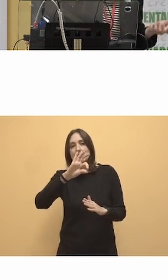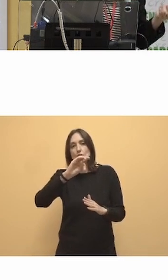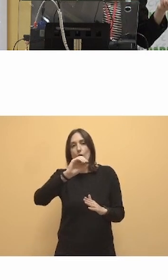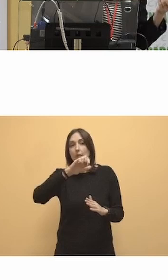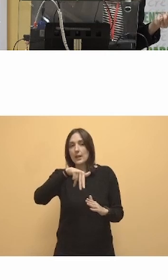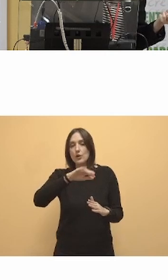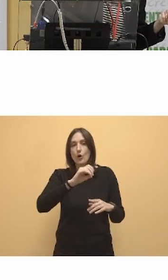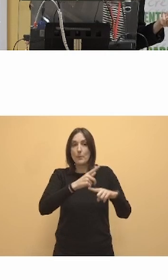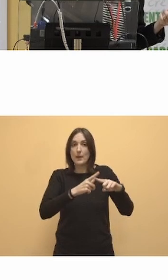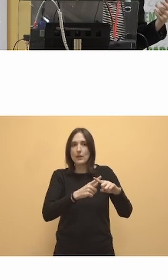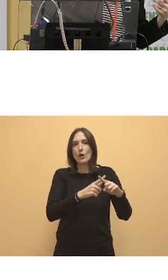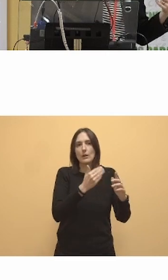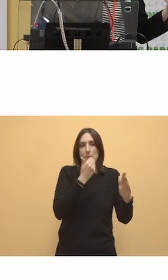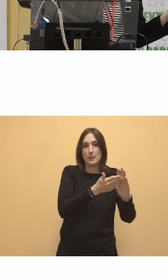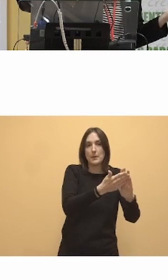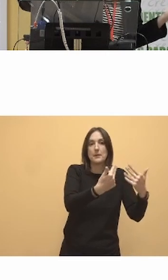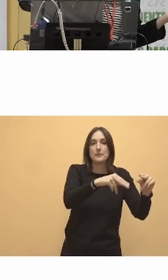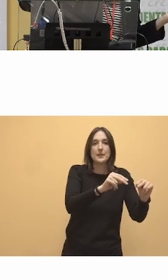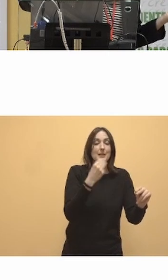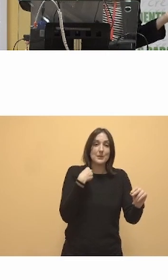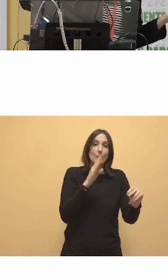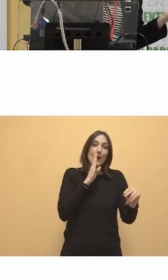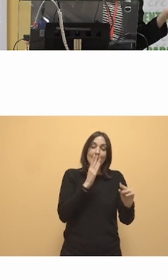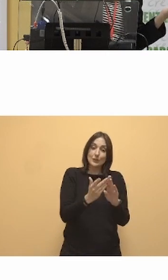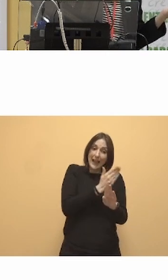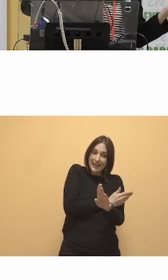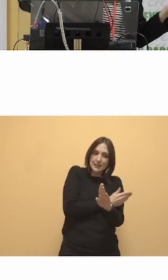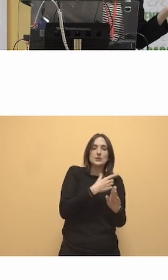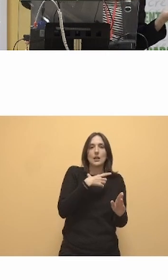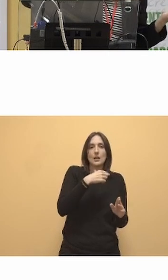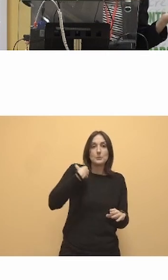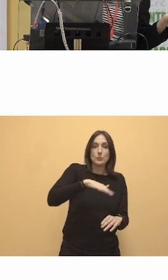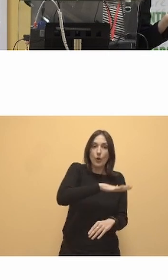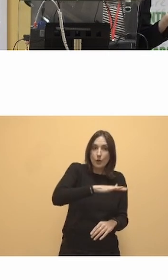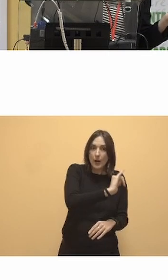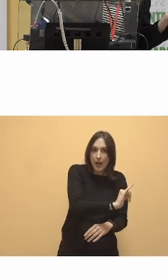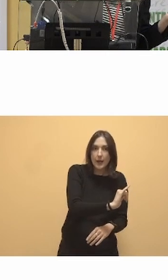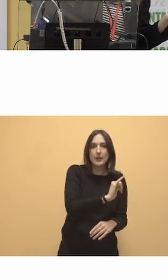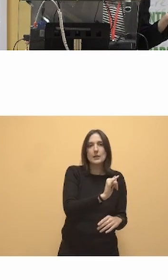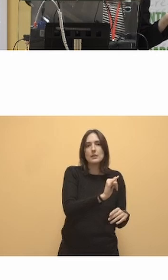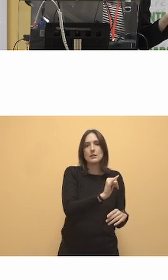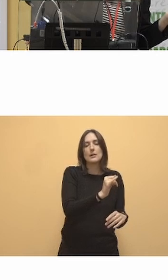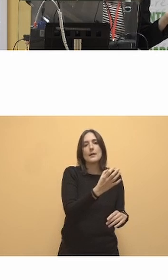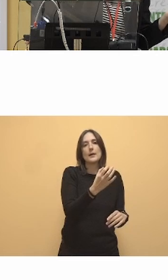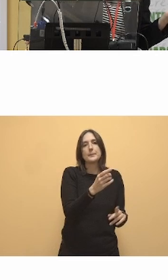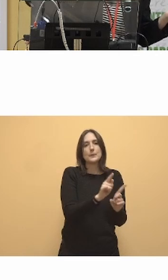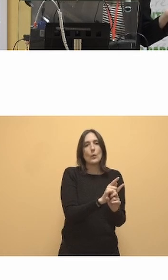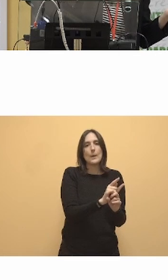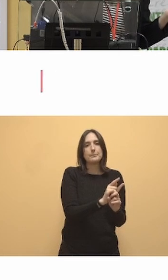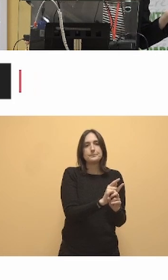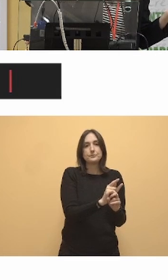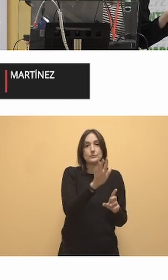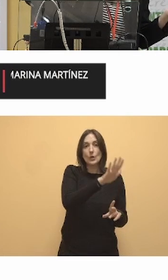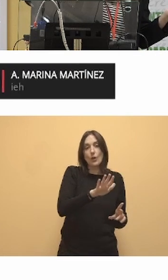Es decir, que todas esas especies que hubieran salido con anterioridad y que existieran en la zona de